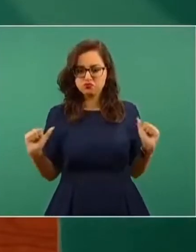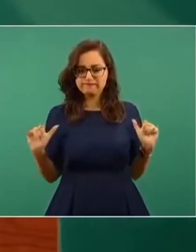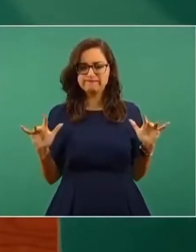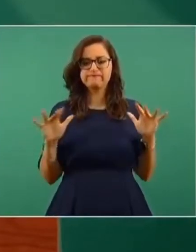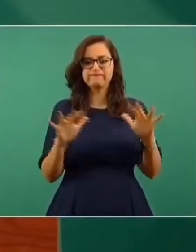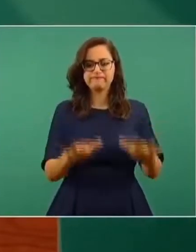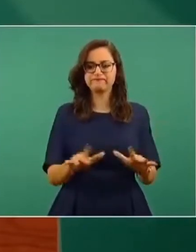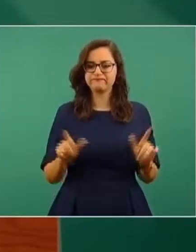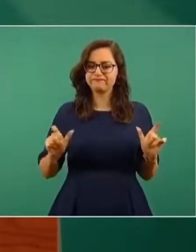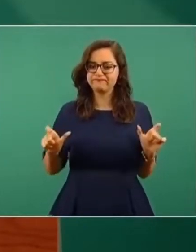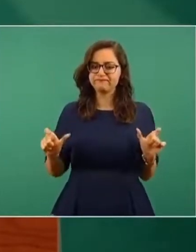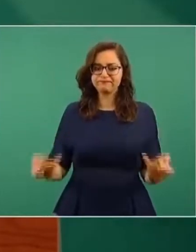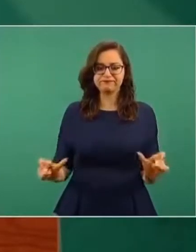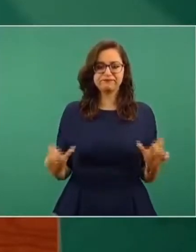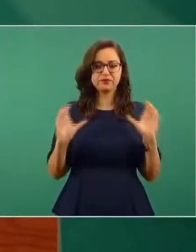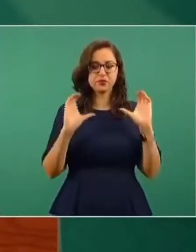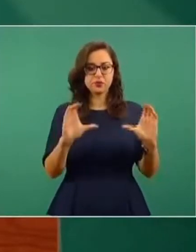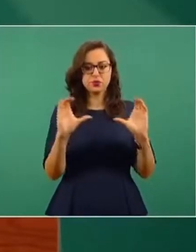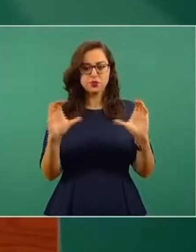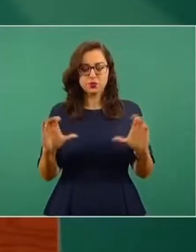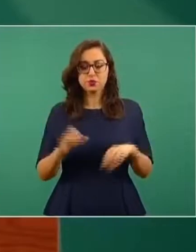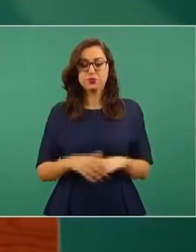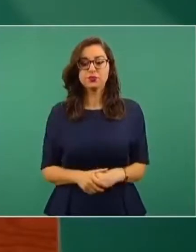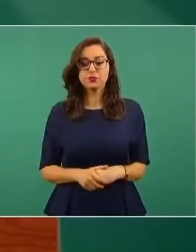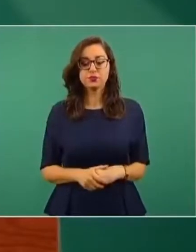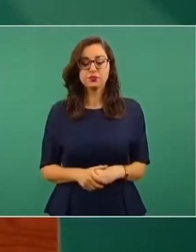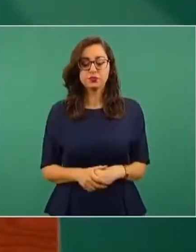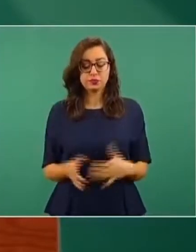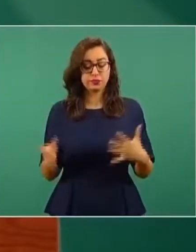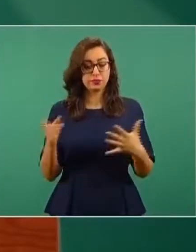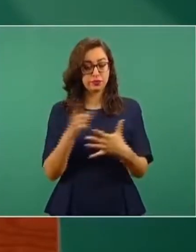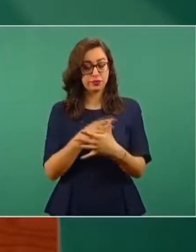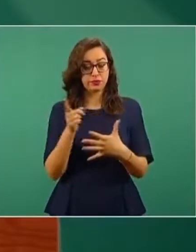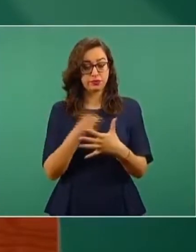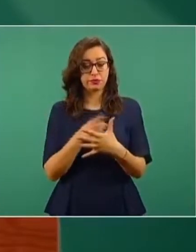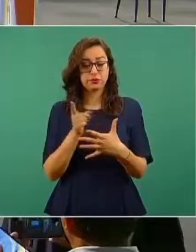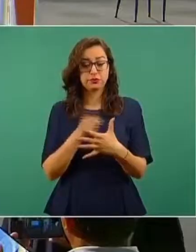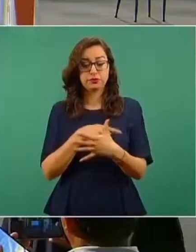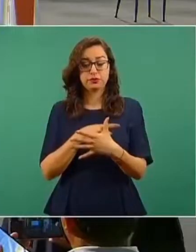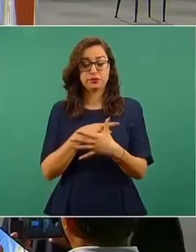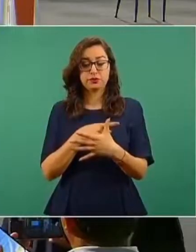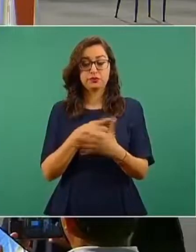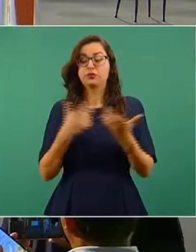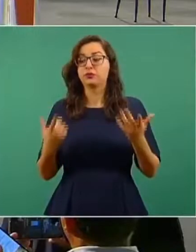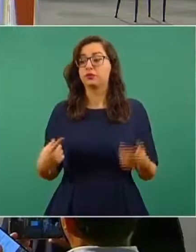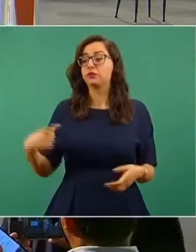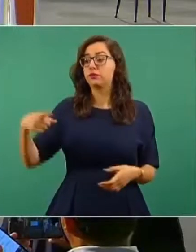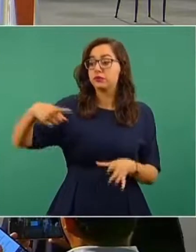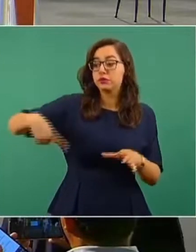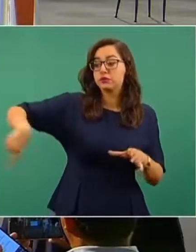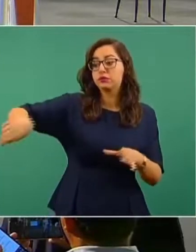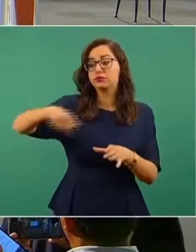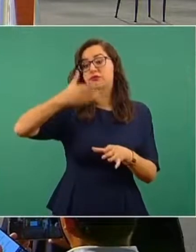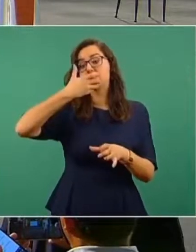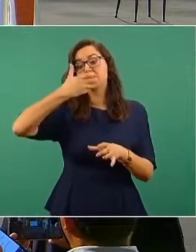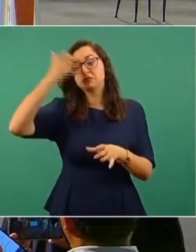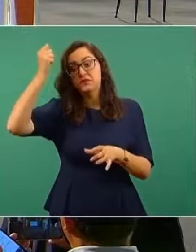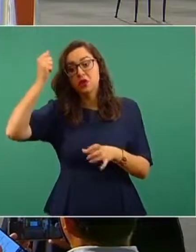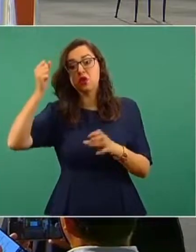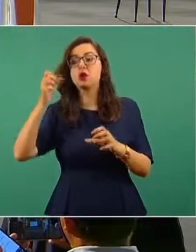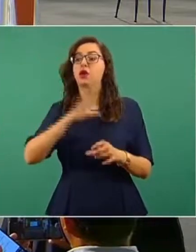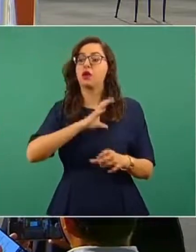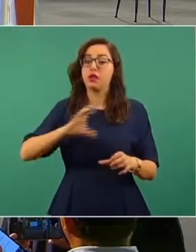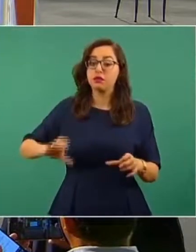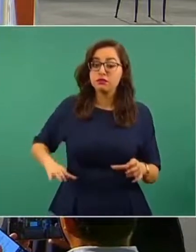de seguridad. En quinto lugar, se brindará atención a aspirantes y candidatos amenazados